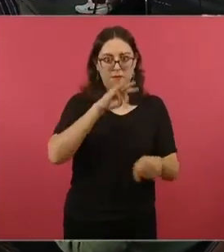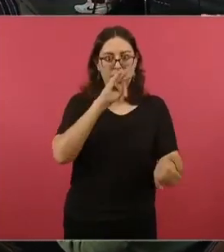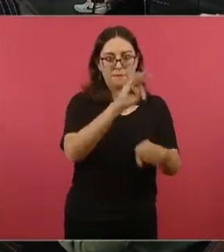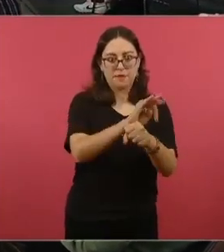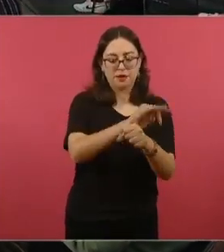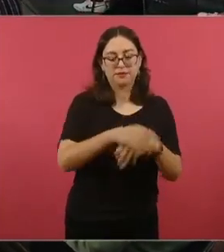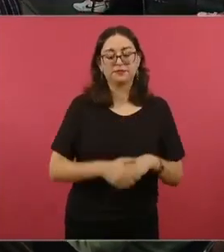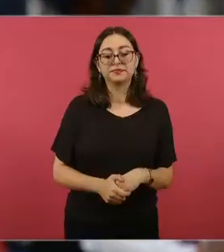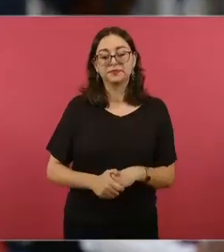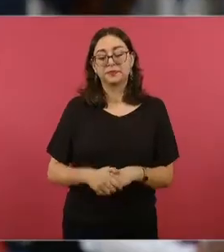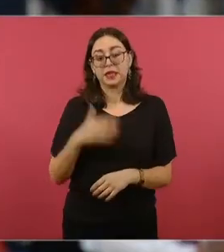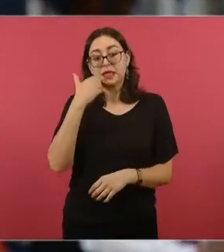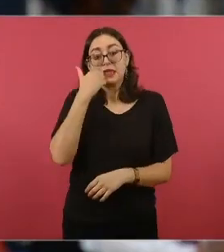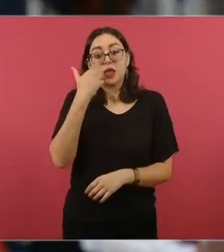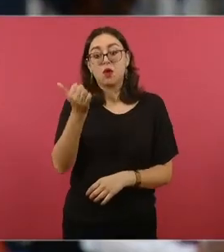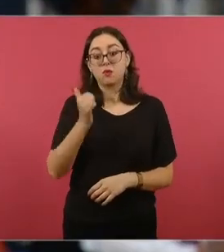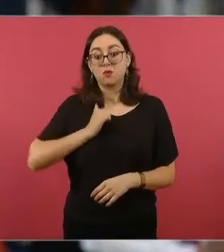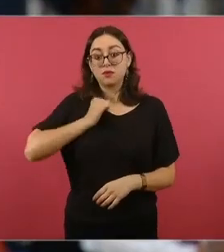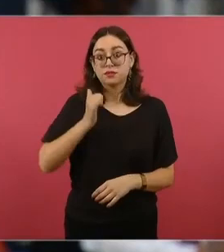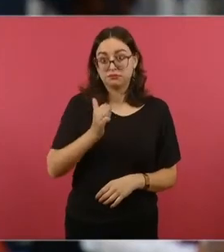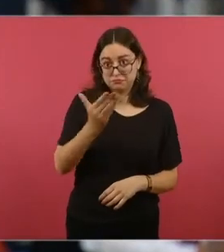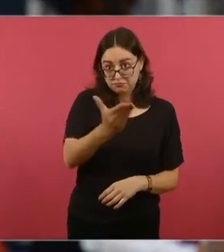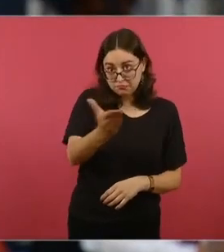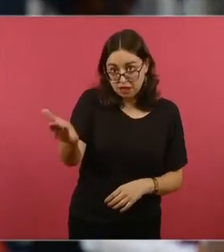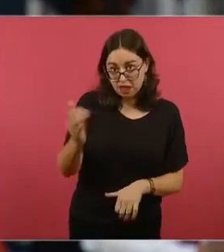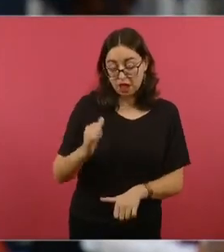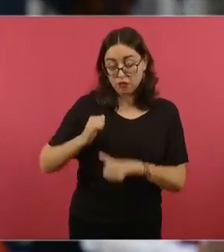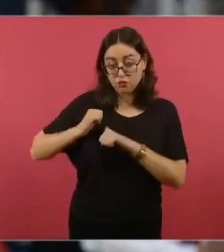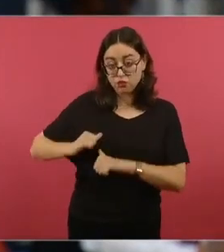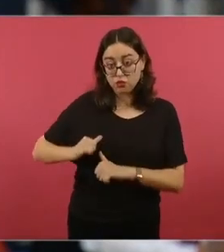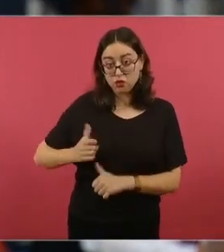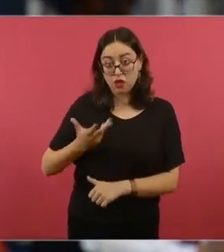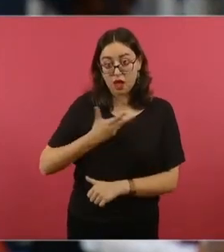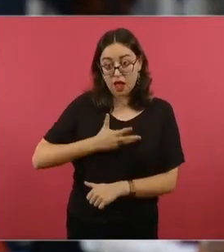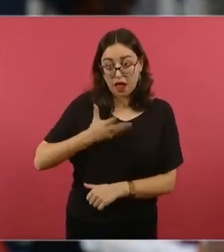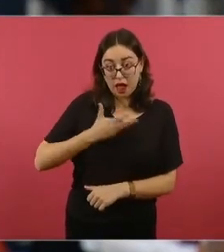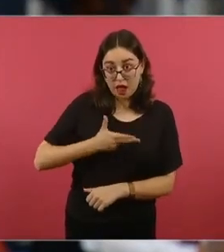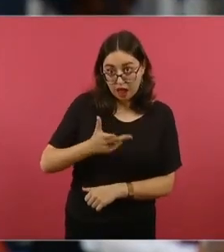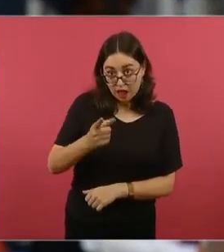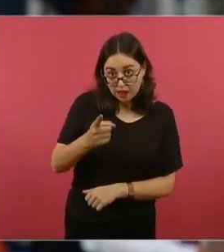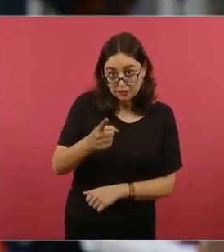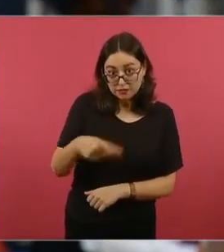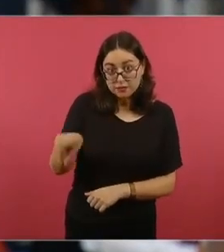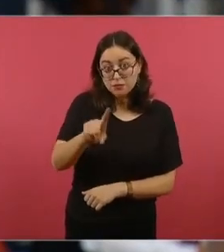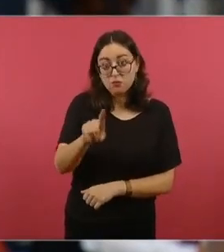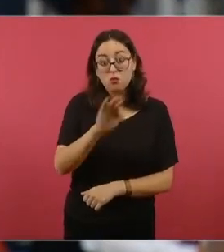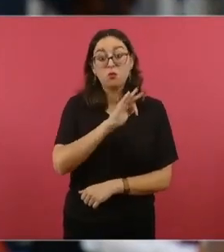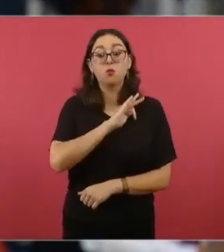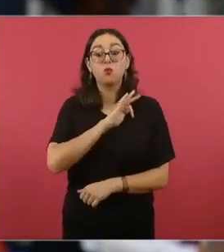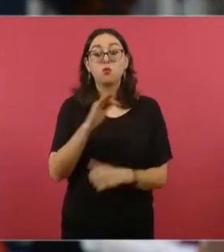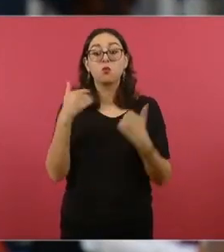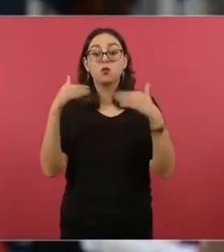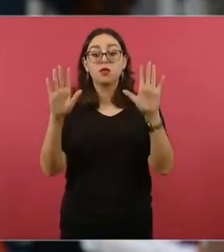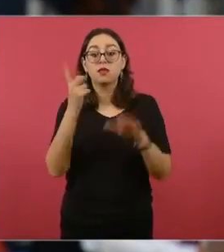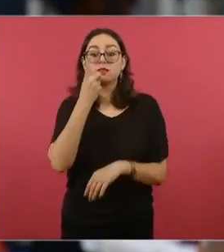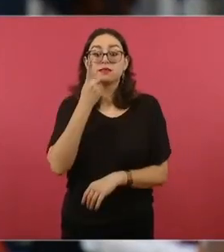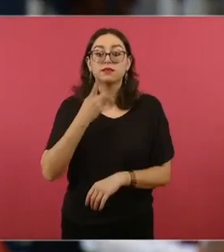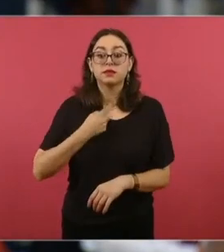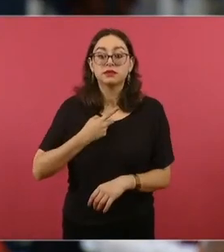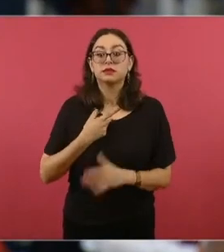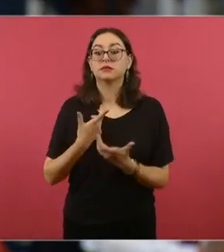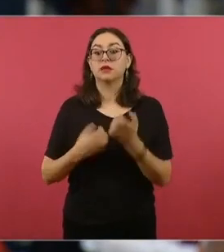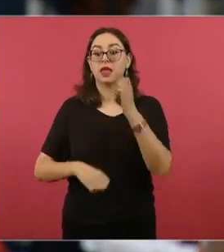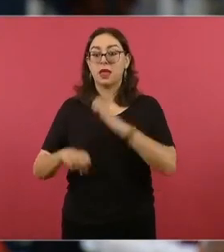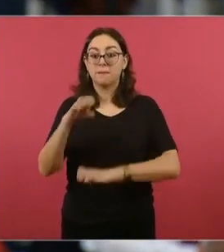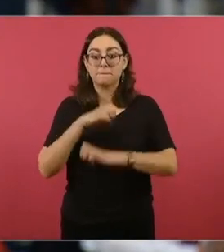del Estado de México, si nos pueden compartir detalles acerca de qué empresas están a cargo de las obras, por